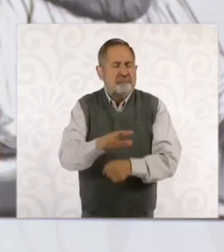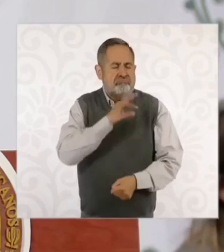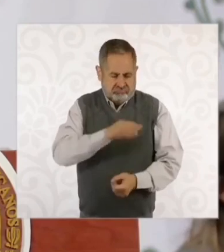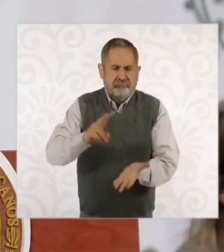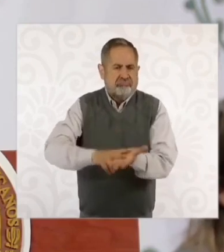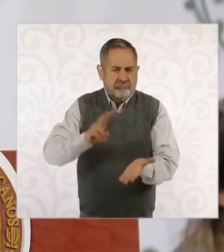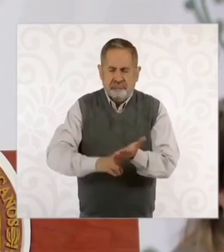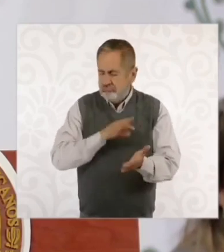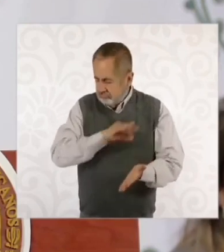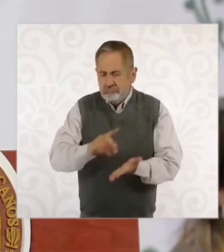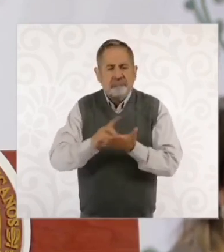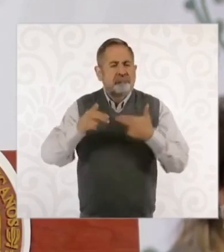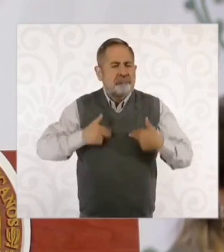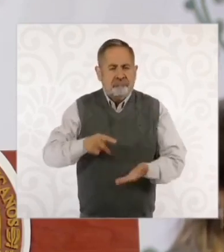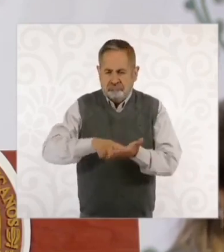de derechos humanos.